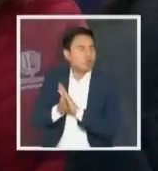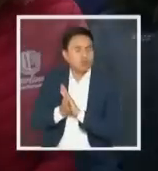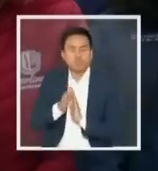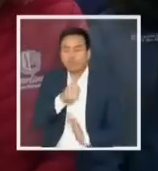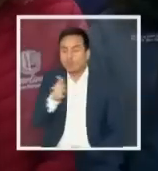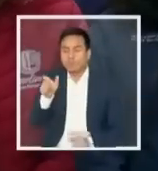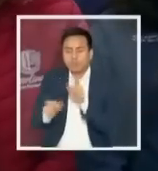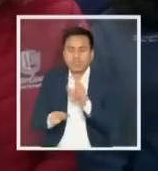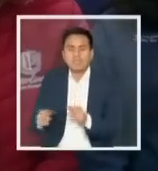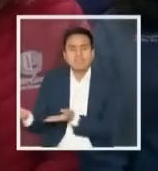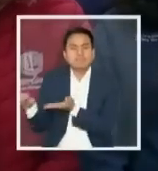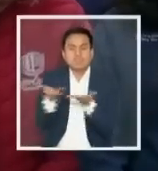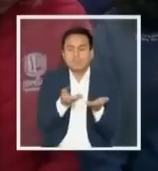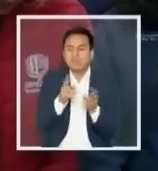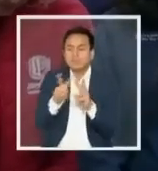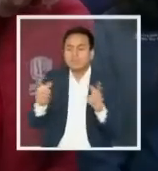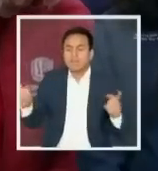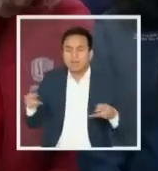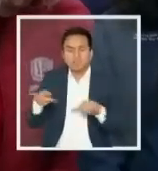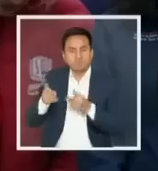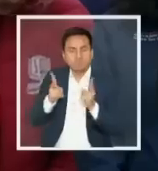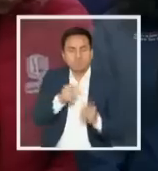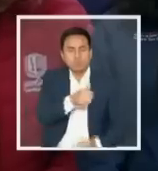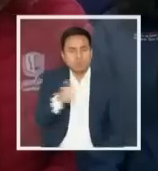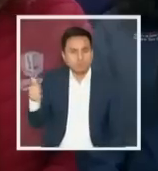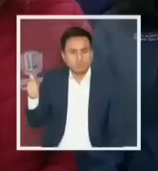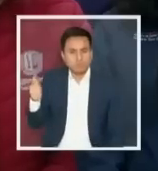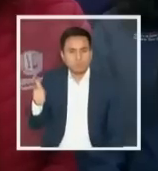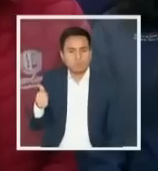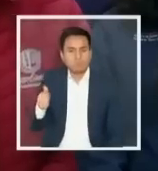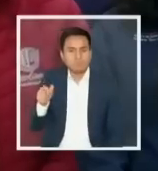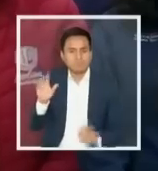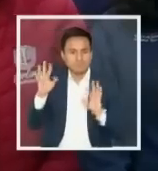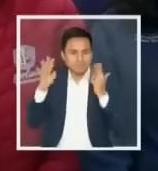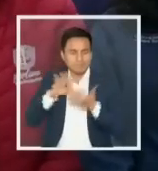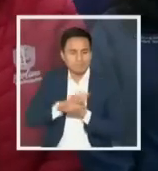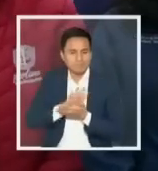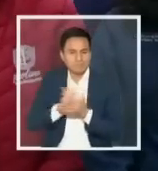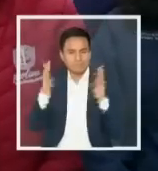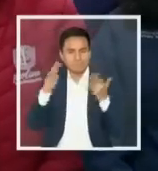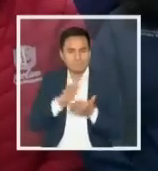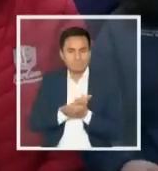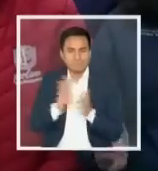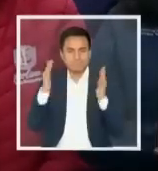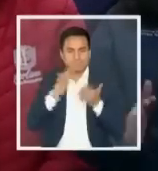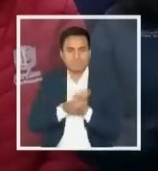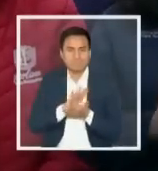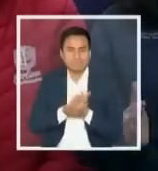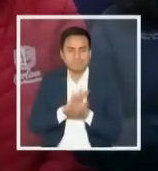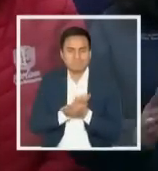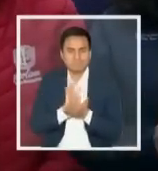mundo tiene que estar disponible a ser investigado. Y hay quienes...